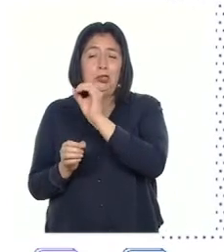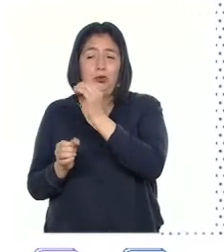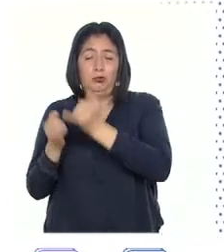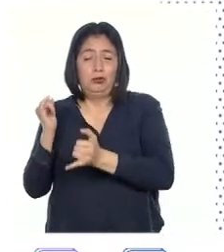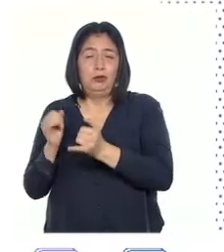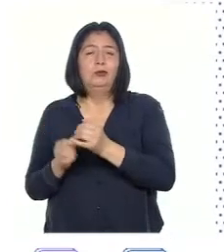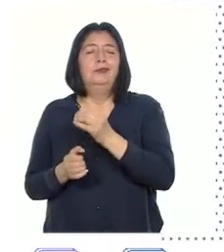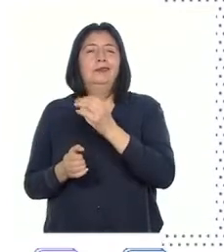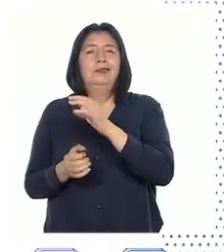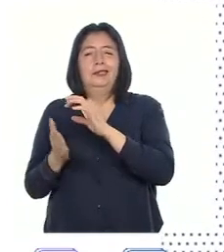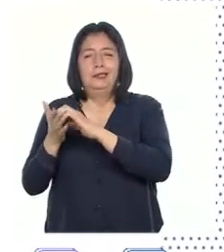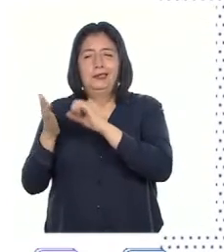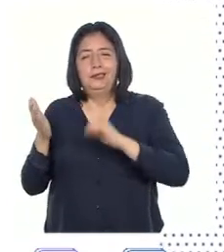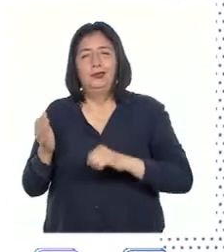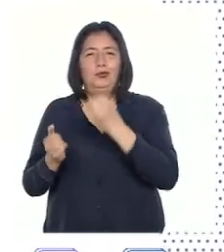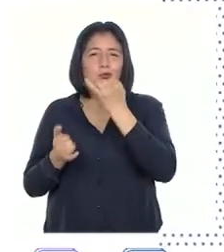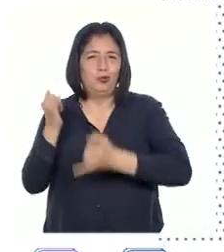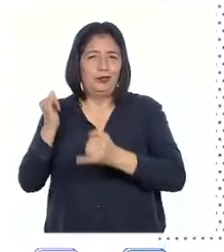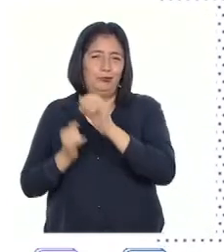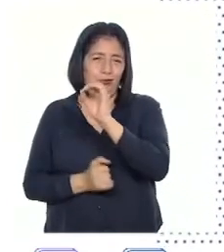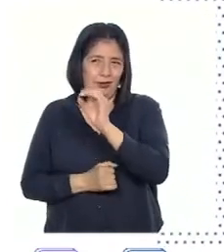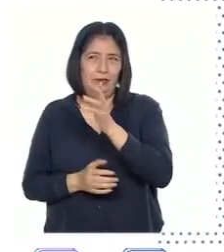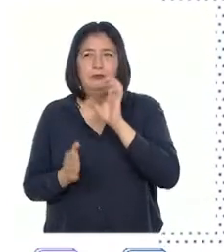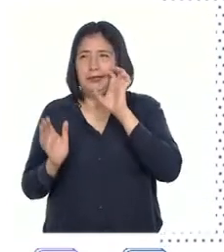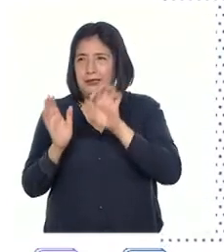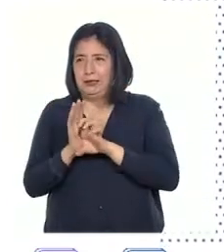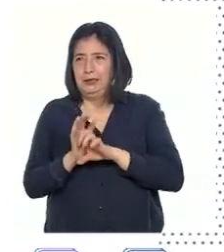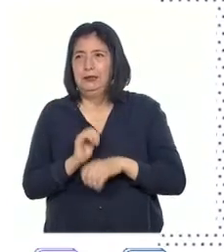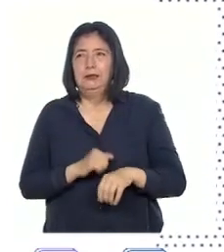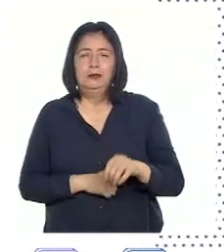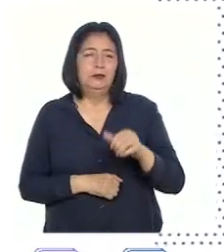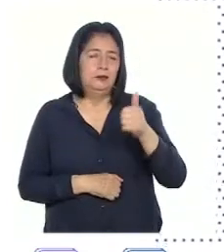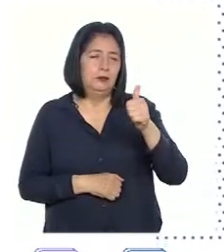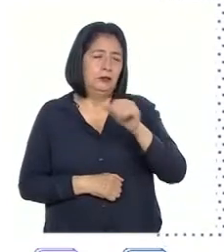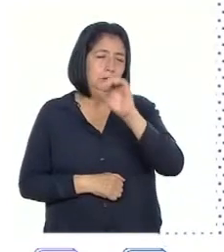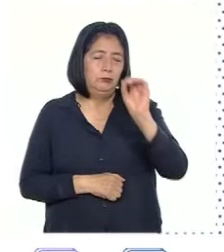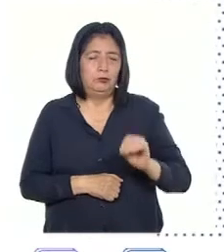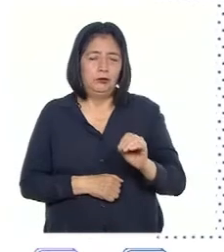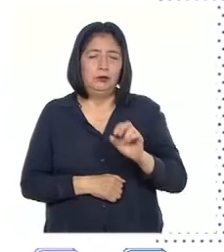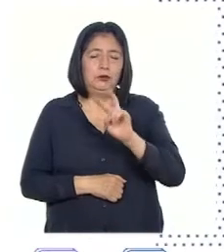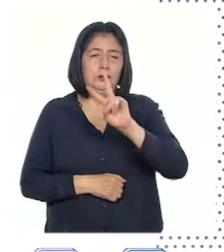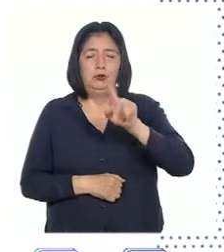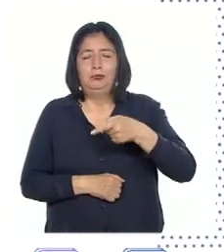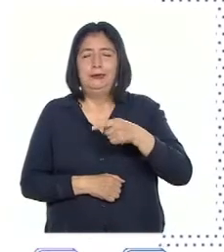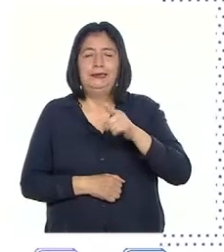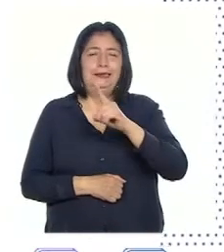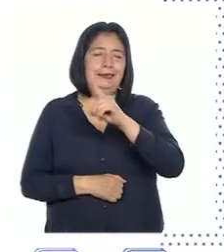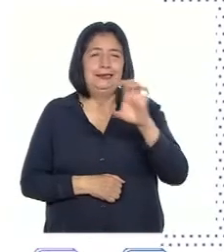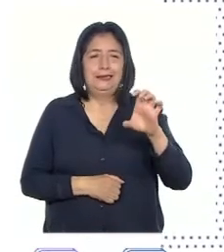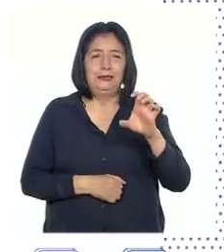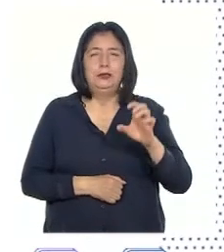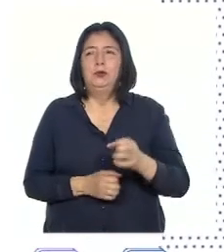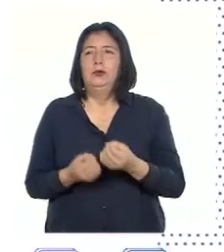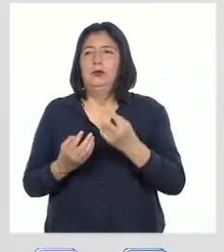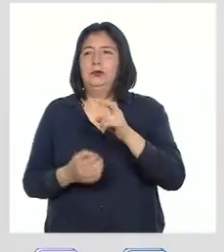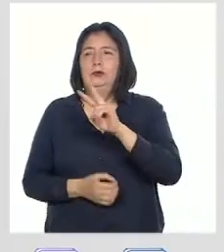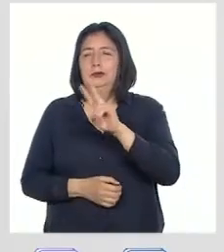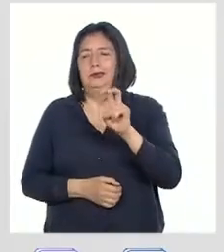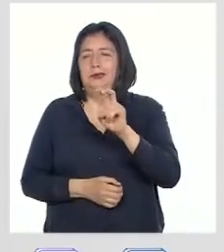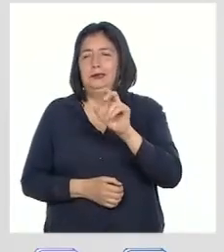el último cero a dicho número. Por ejemplo, el 10% de 2100 es